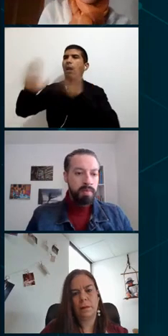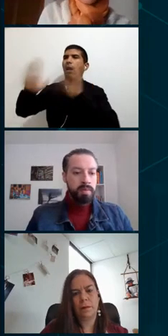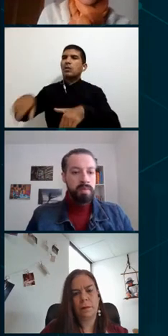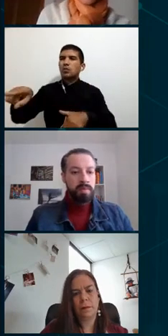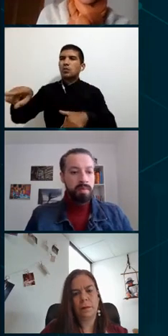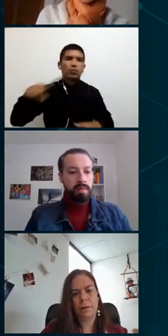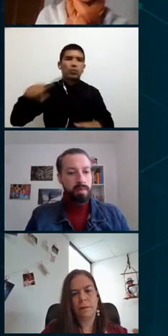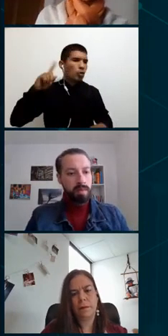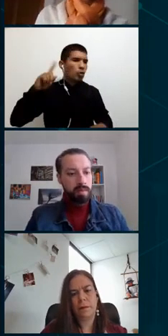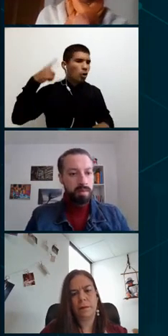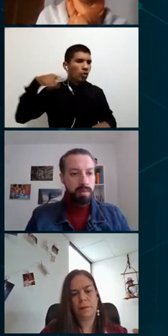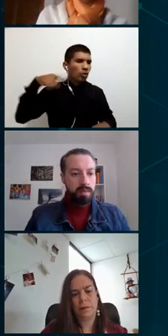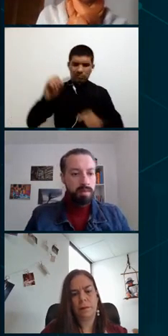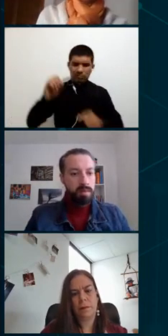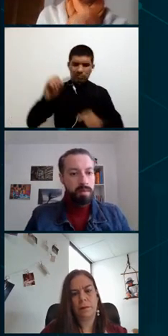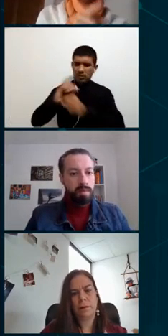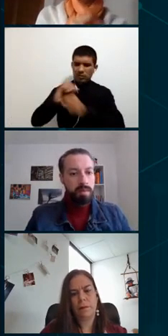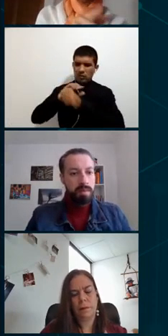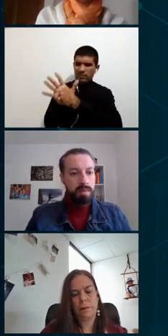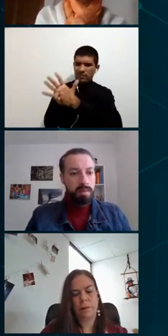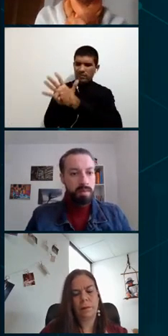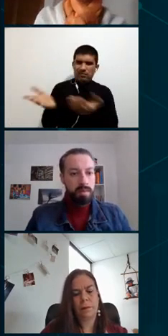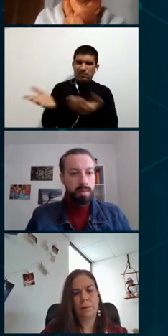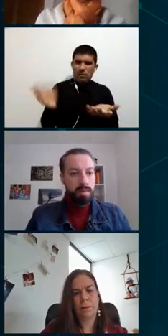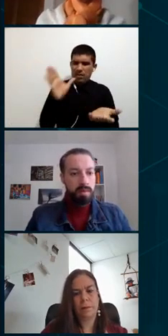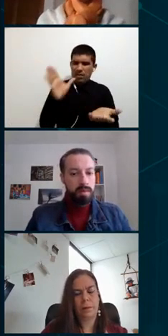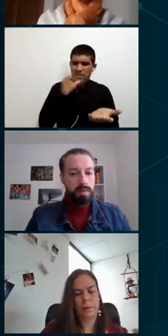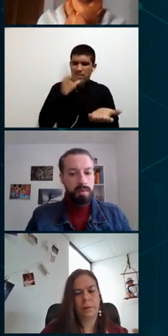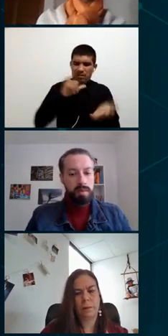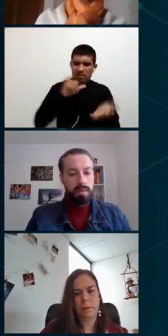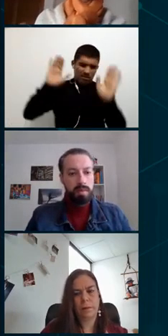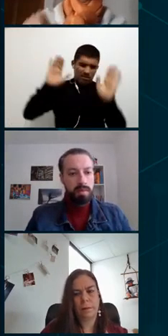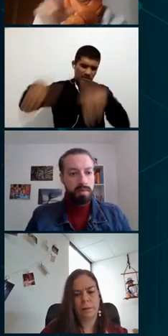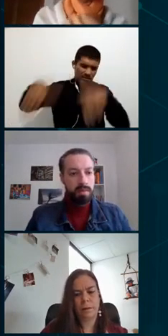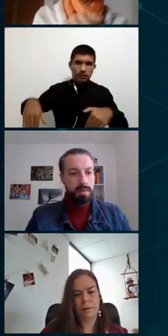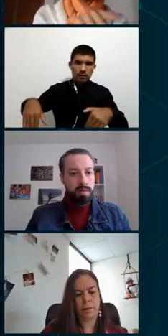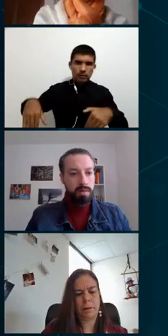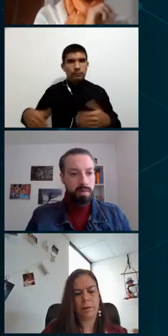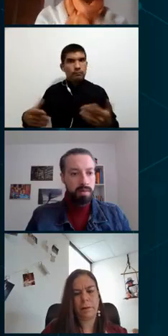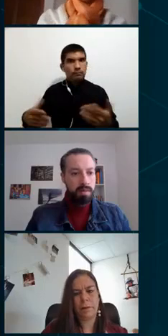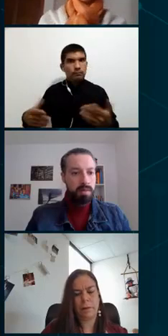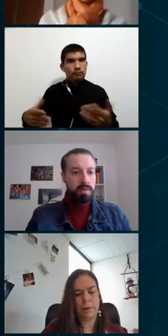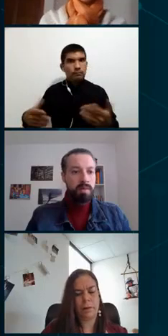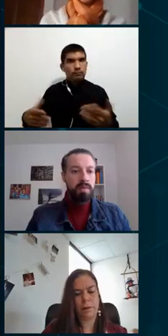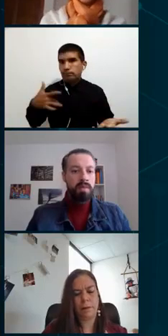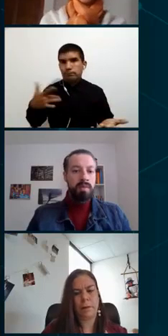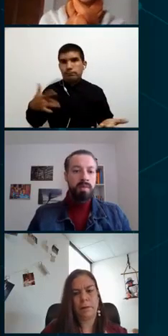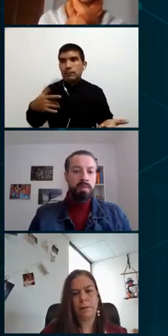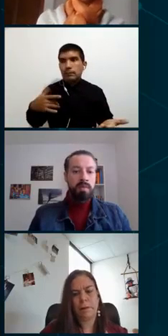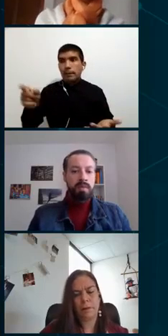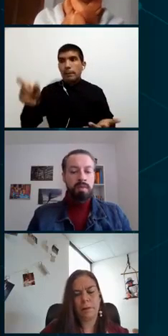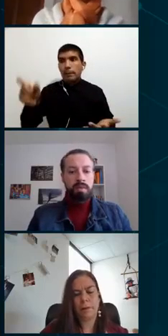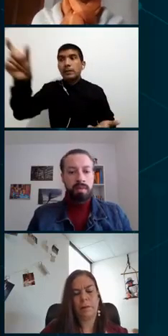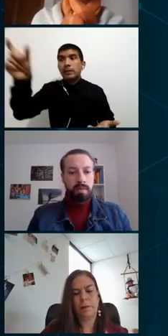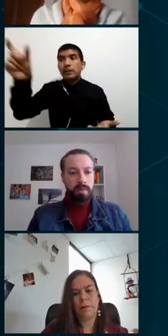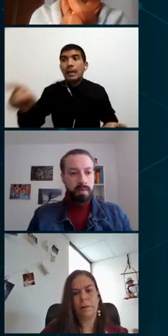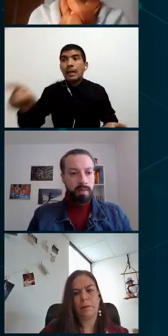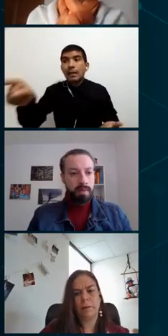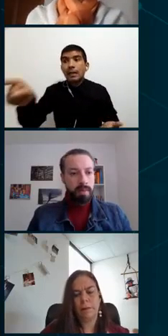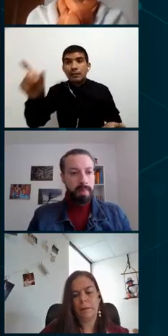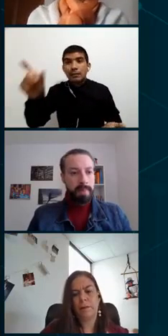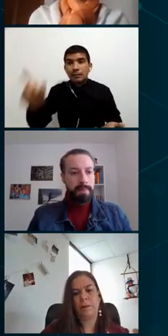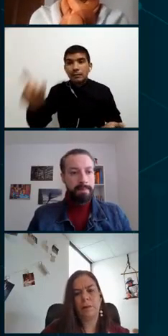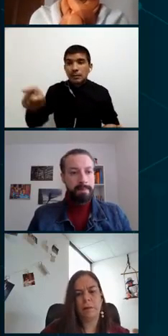que hará todavía más desafiante empatizar con las personas que le tienen miedo a eso, ¿sí?